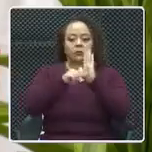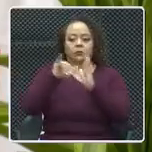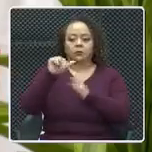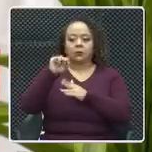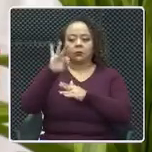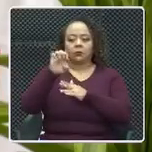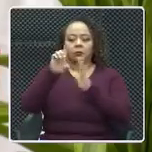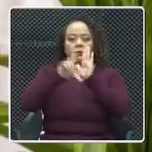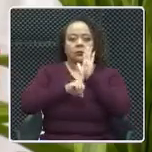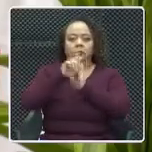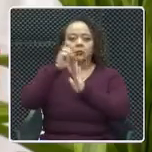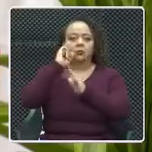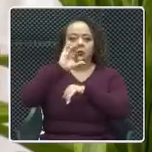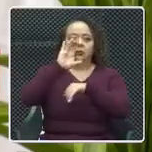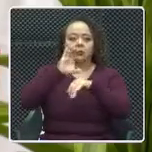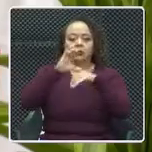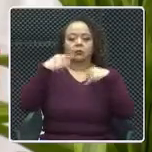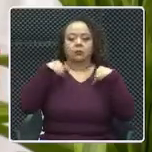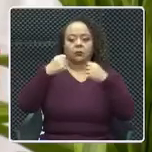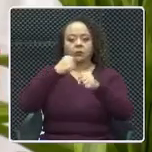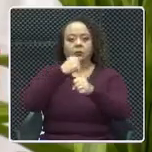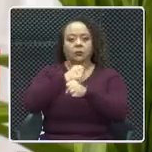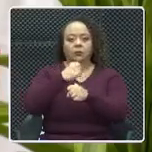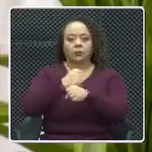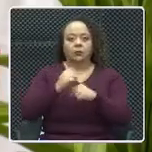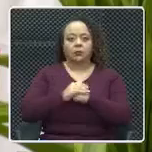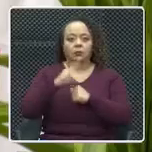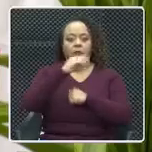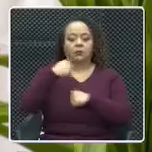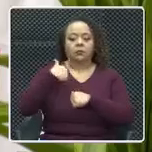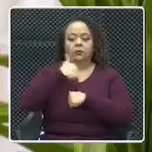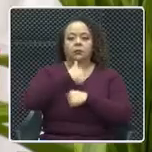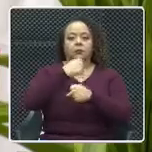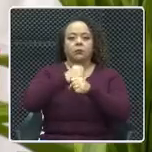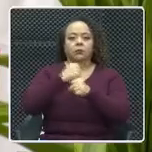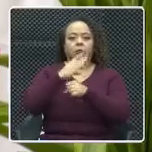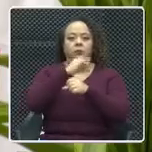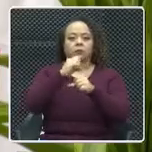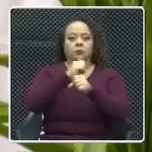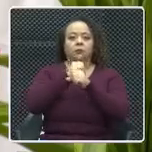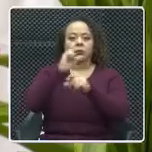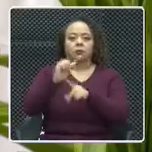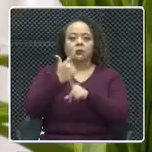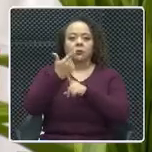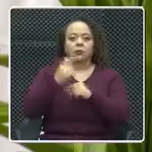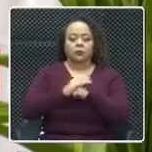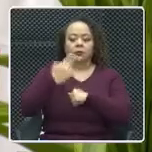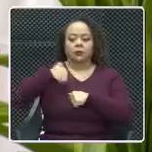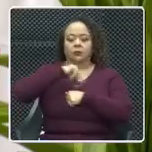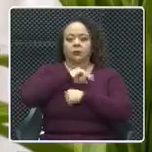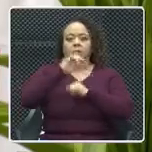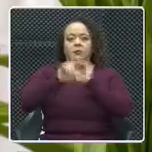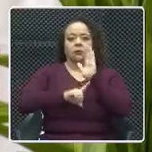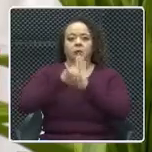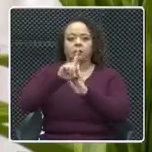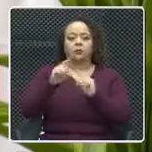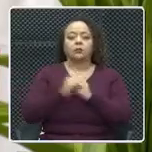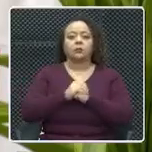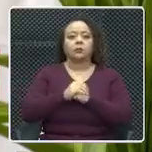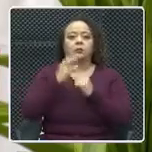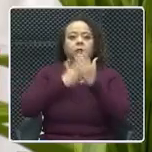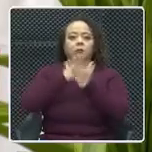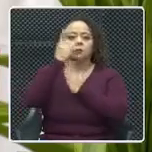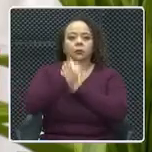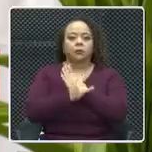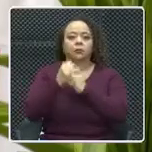sido desarrollada por el Consejo de Salud Ocupacional y el Ministerio de Trabajo y Seguridad Social. Nosotros hemos desarrollado el